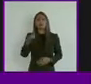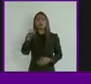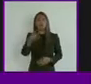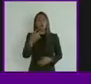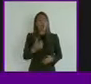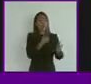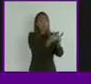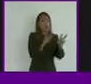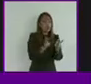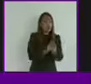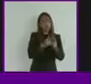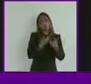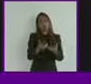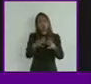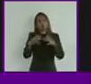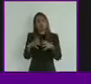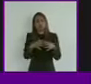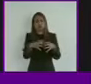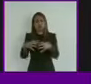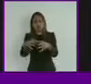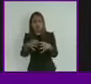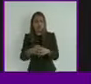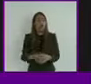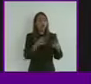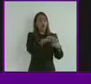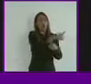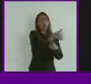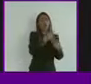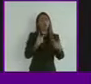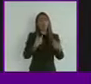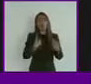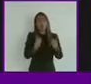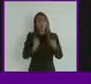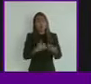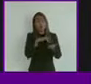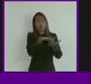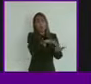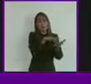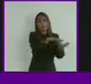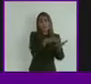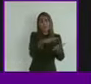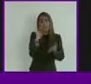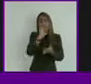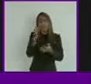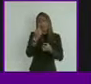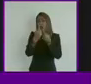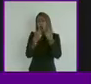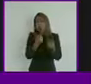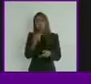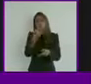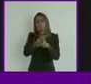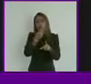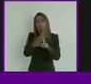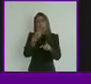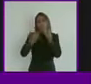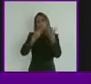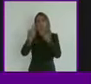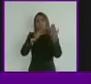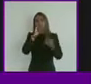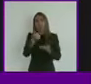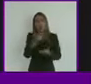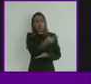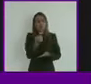brigadas, ¿no?, generar acompañamientos reales. Dabas tú el ejemplo de terminar la prepa, ¿no? Por ejemplo, quien no tuvo la oportunidad de estudiarla propiamente, pero sí de